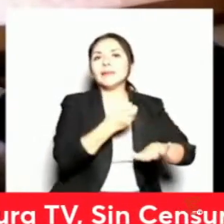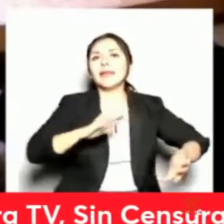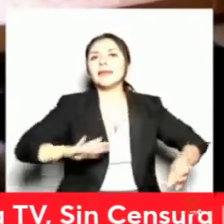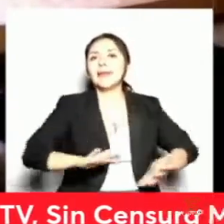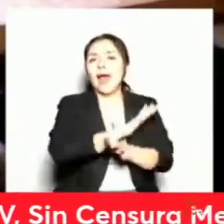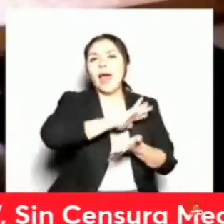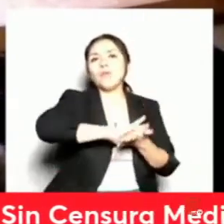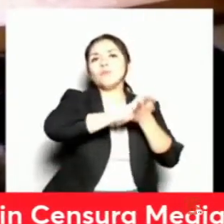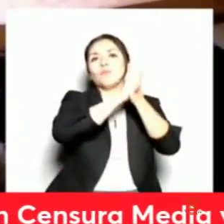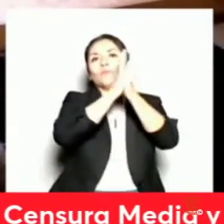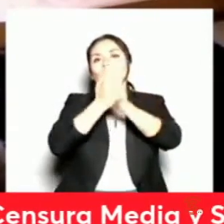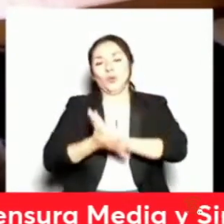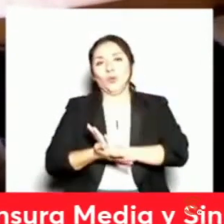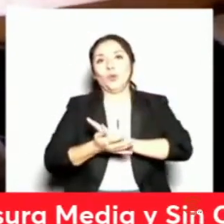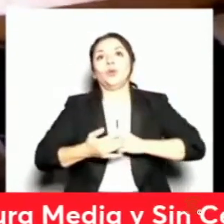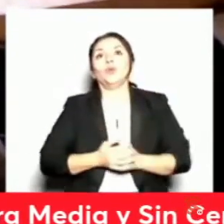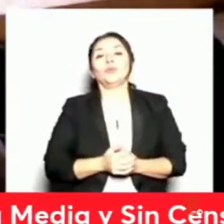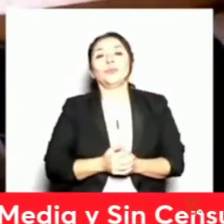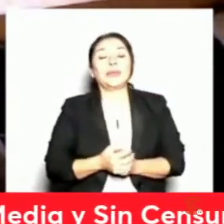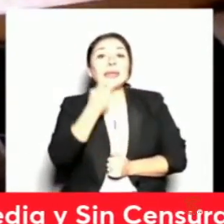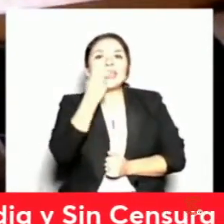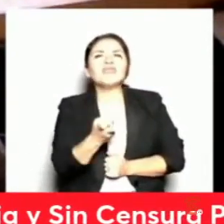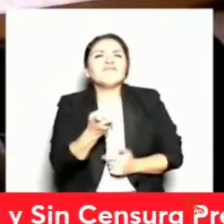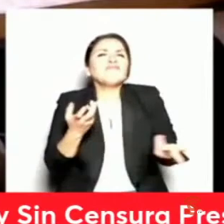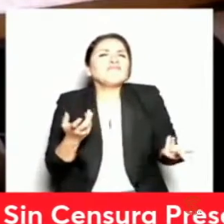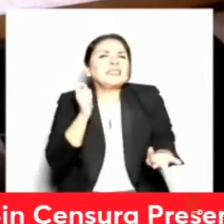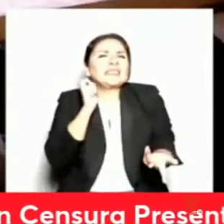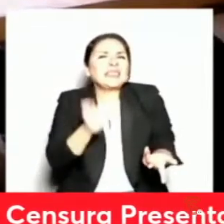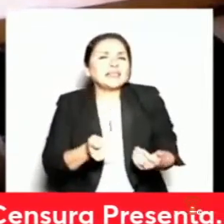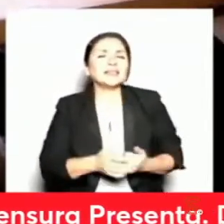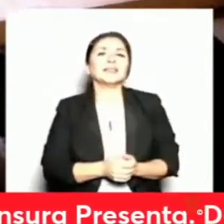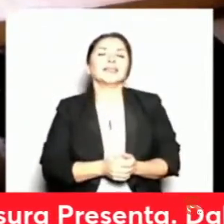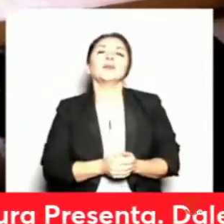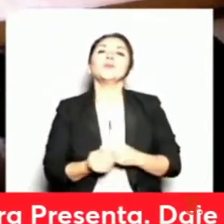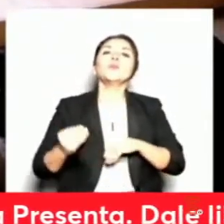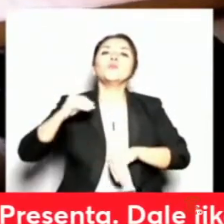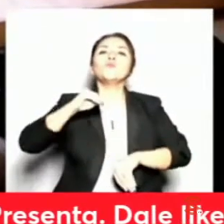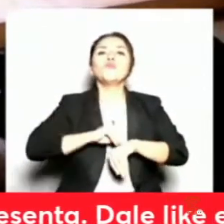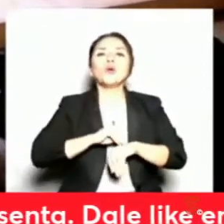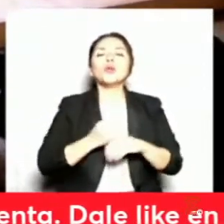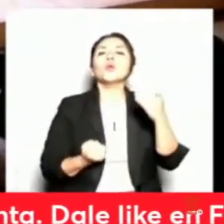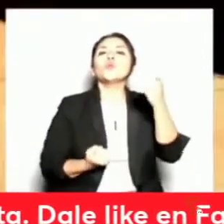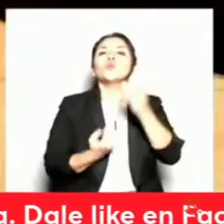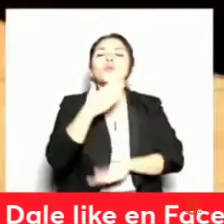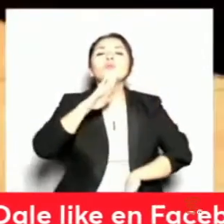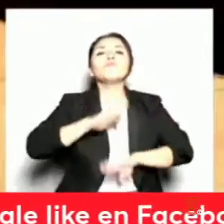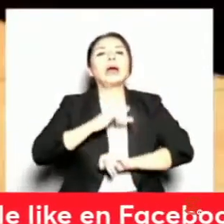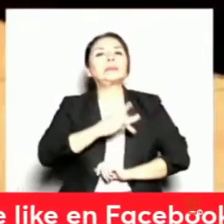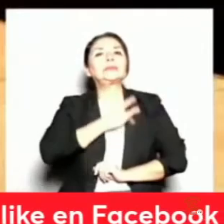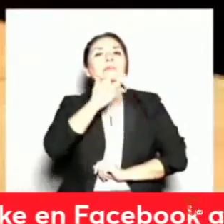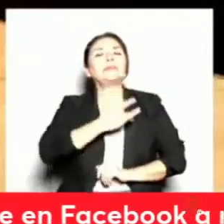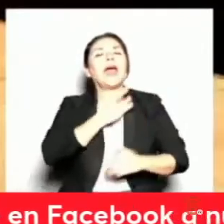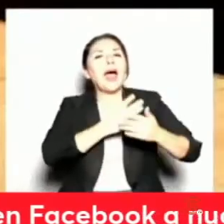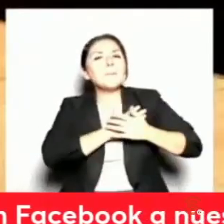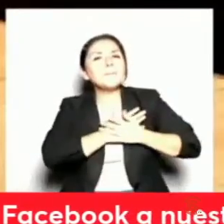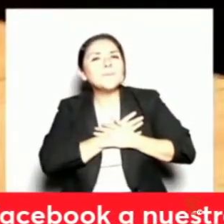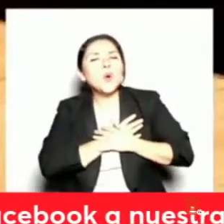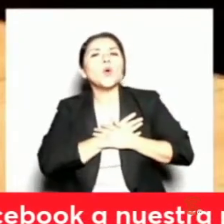transformación y ello significa sembrar esperanza,